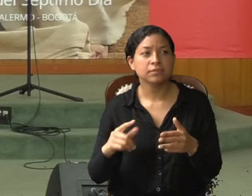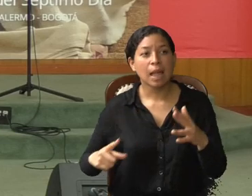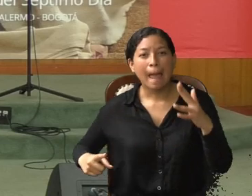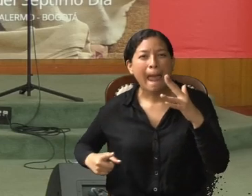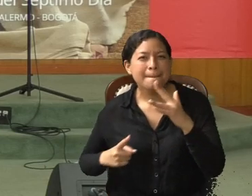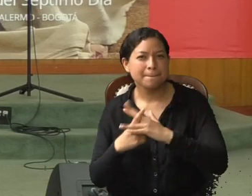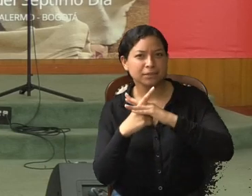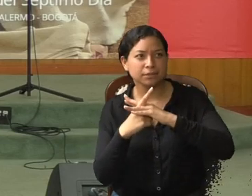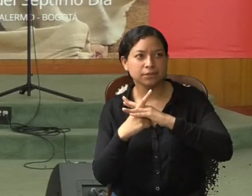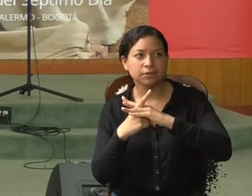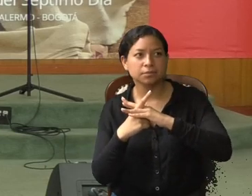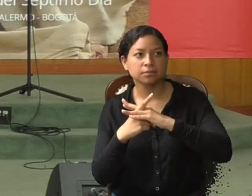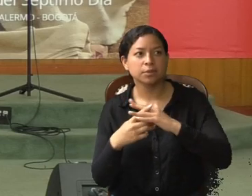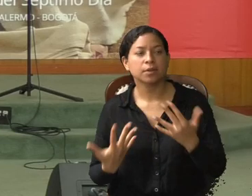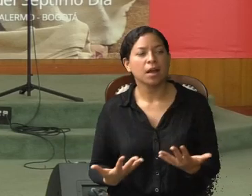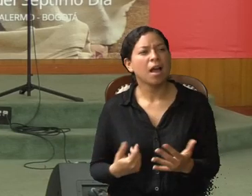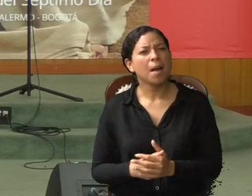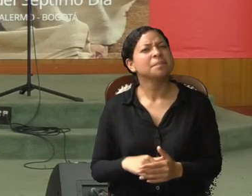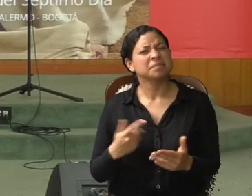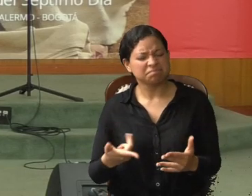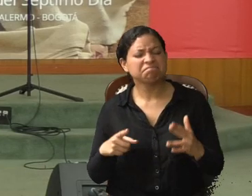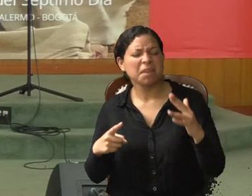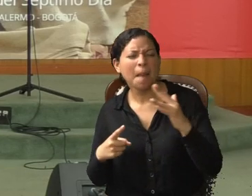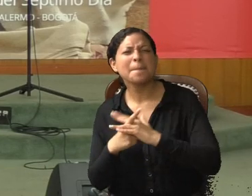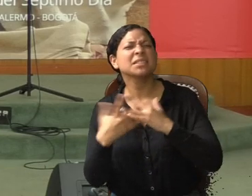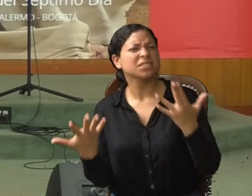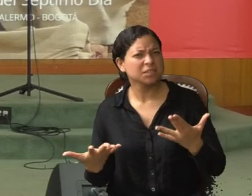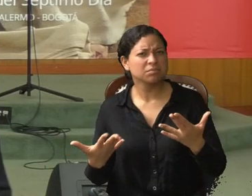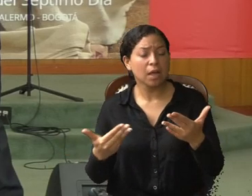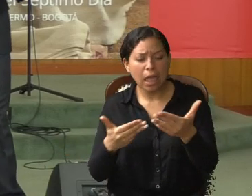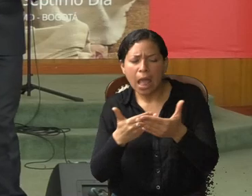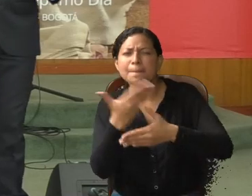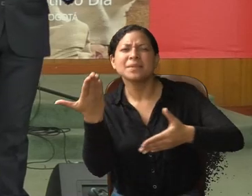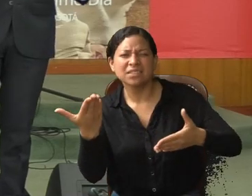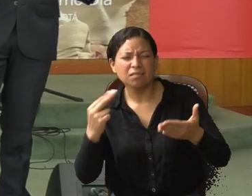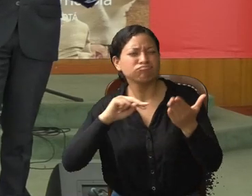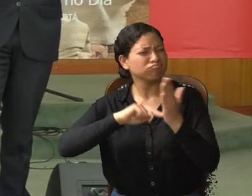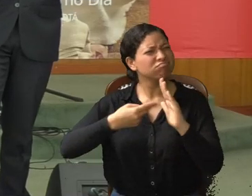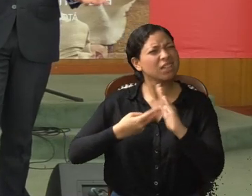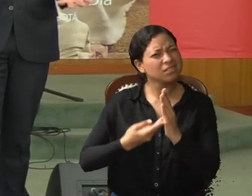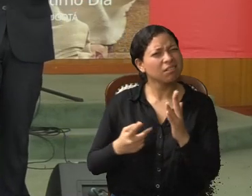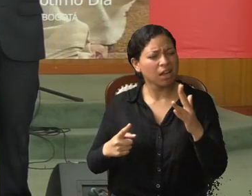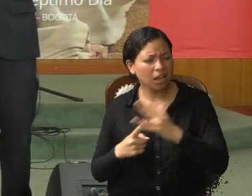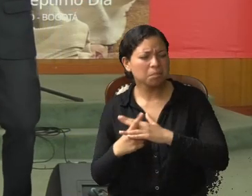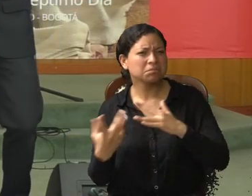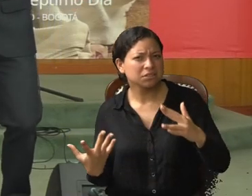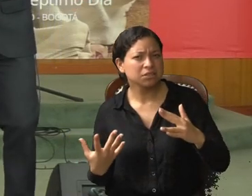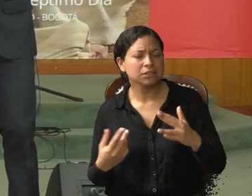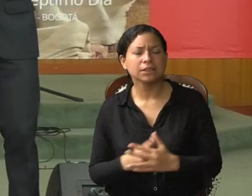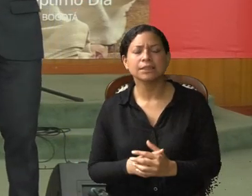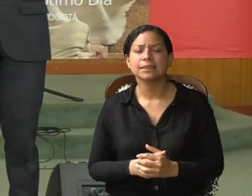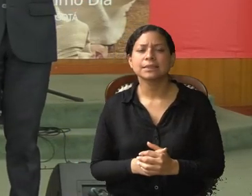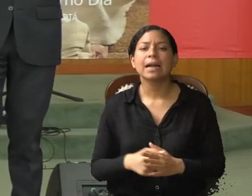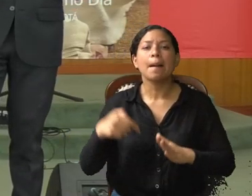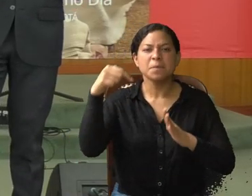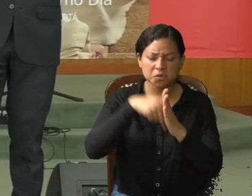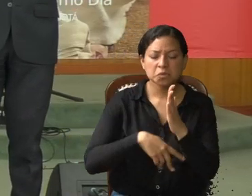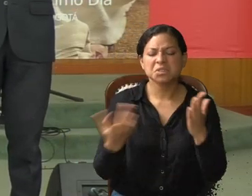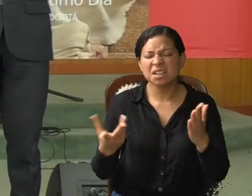saben qué significa en el principio? ¿O qué significa realmente con profundidad estas tres palabras?